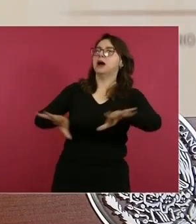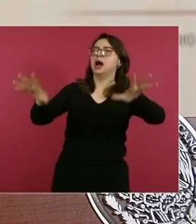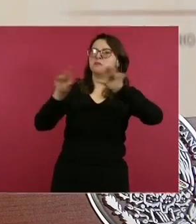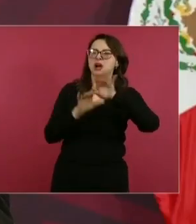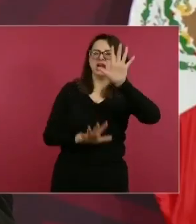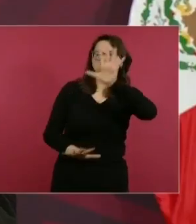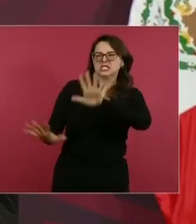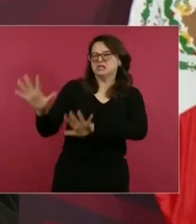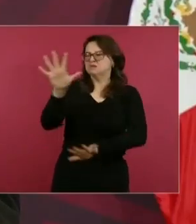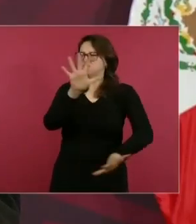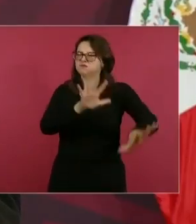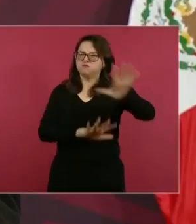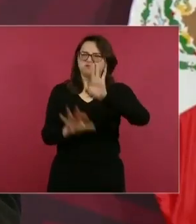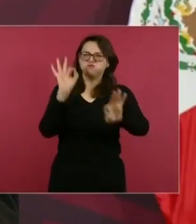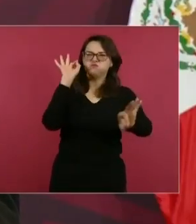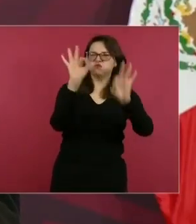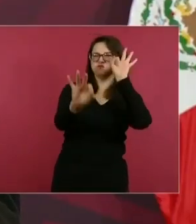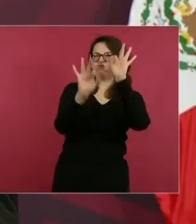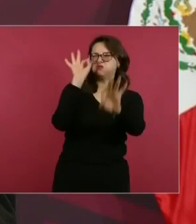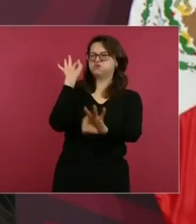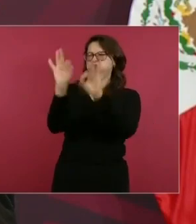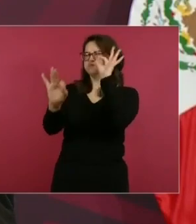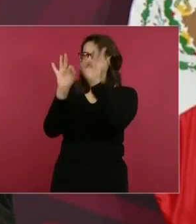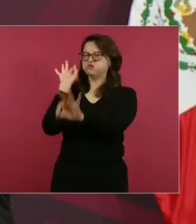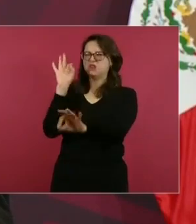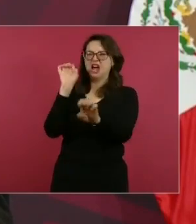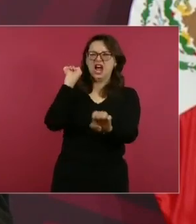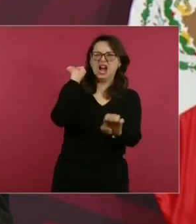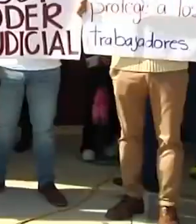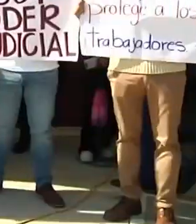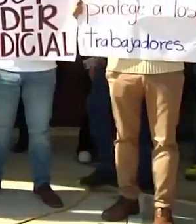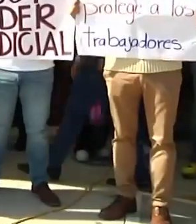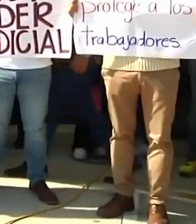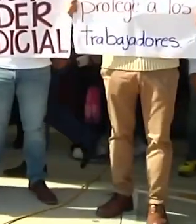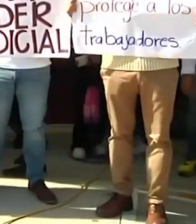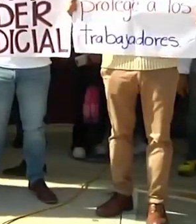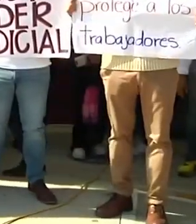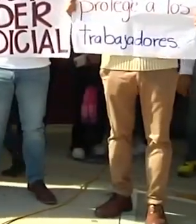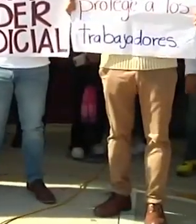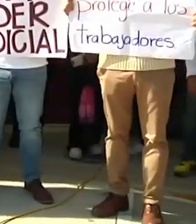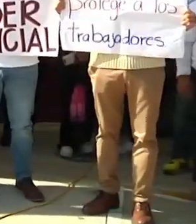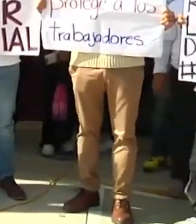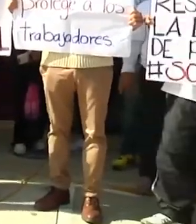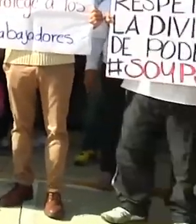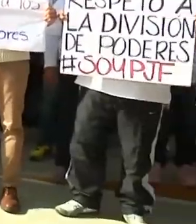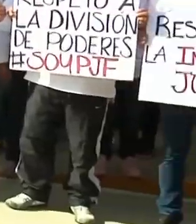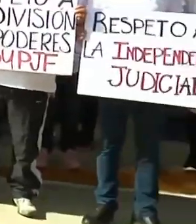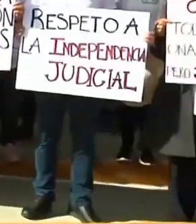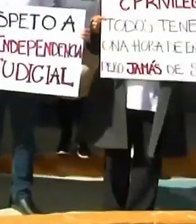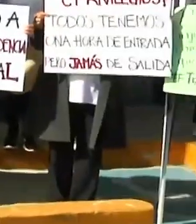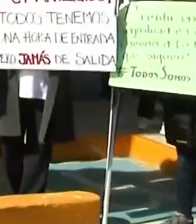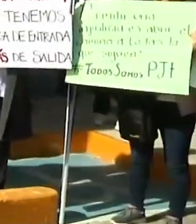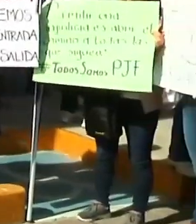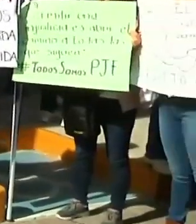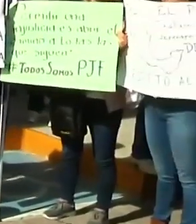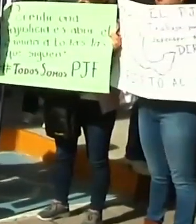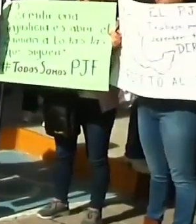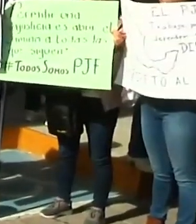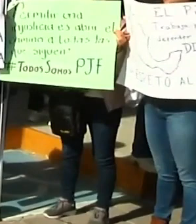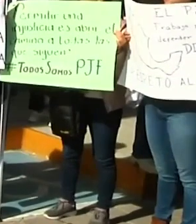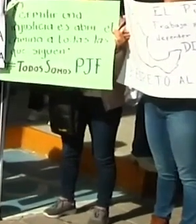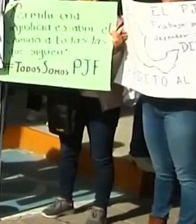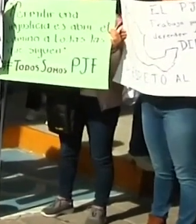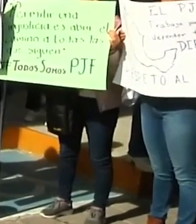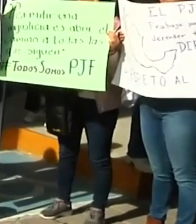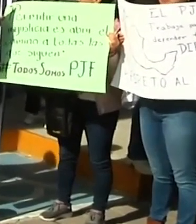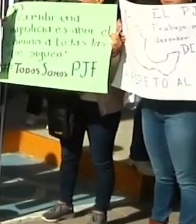comentarios pues restó importancia de alguna manera este paro dijo que su gobierno hasta sale ganando comentó porque